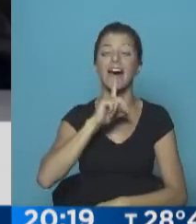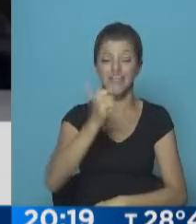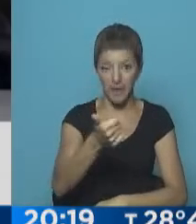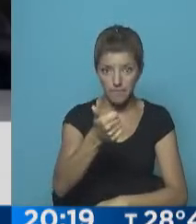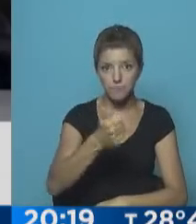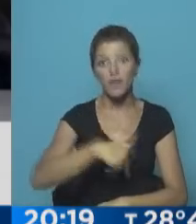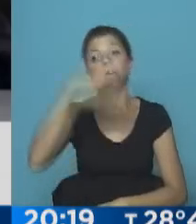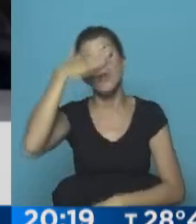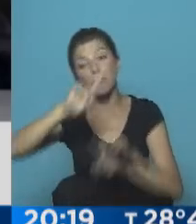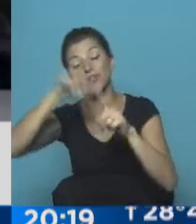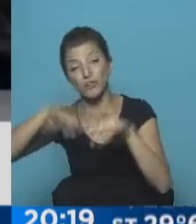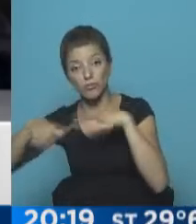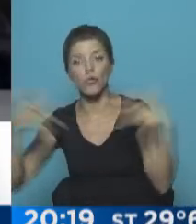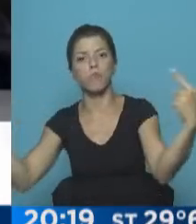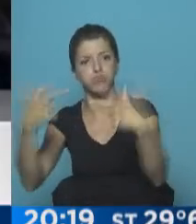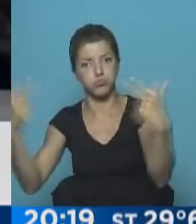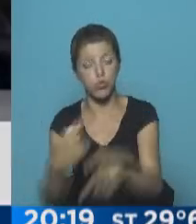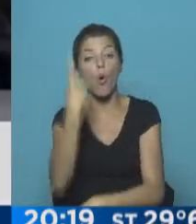tiroteo donde es herido uno